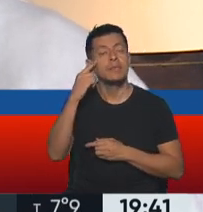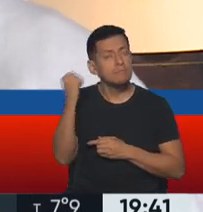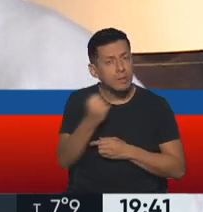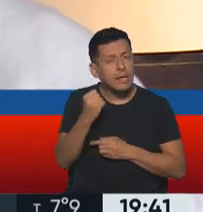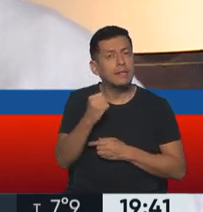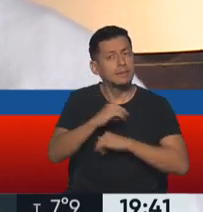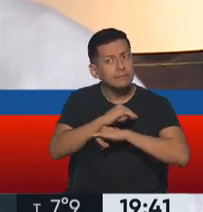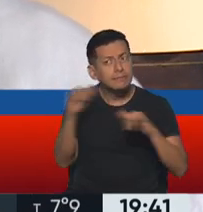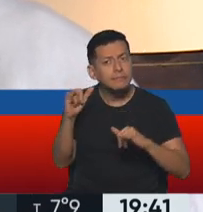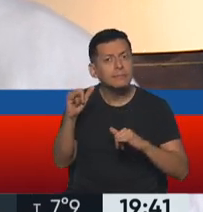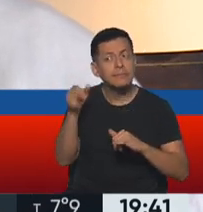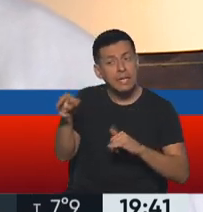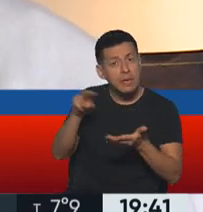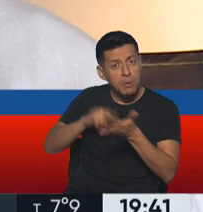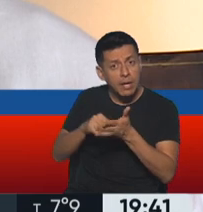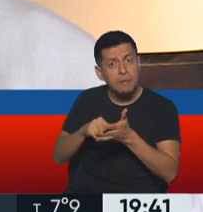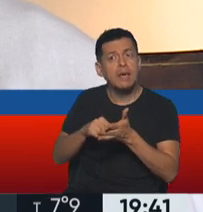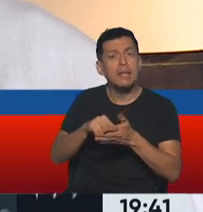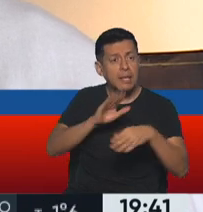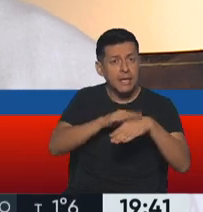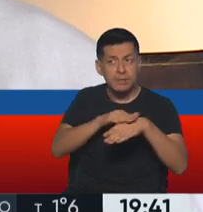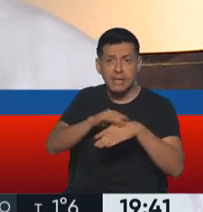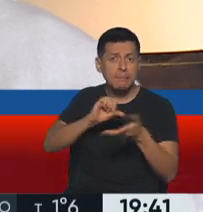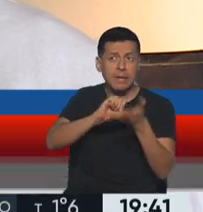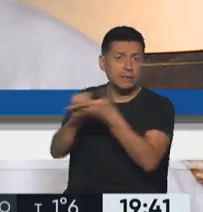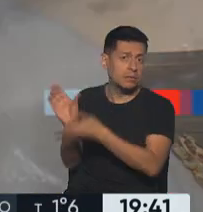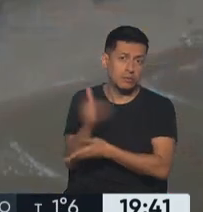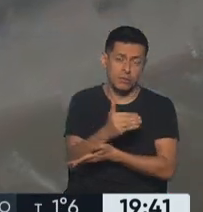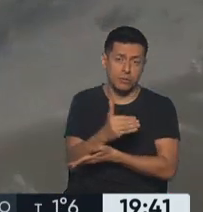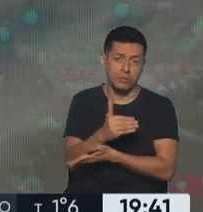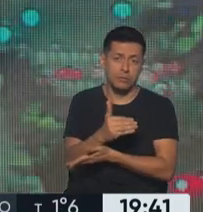que en este problema y responsabilidades comunes de todos los países pero diferenciadas